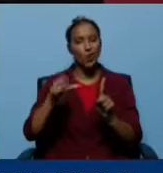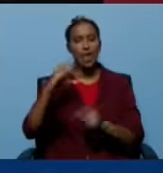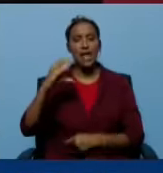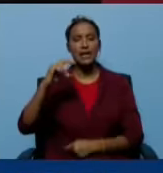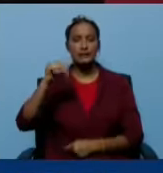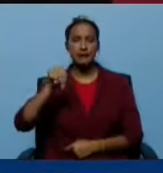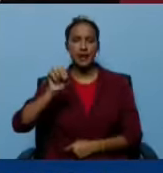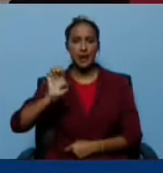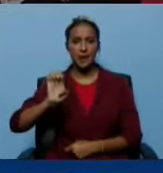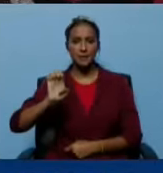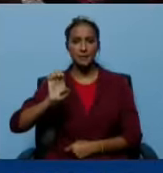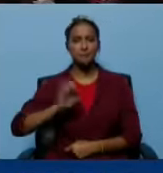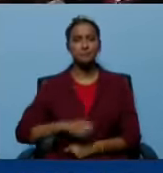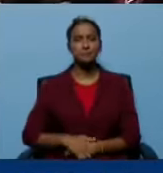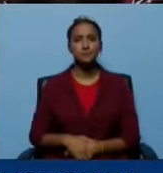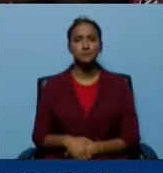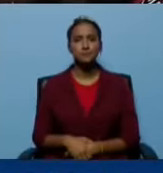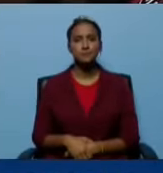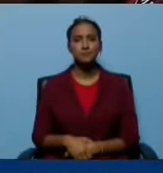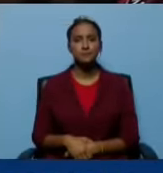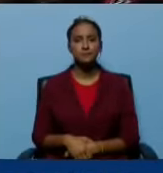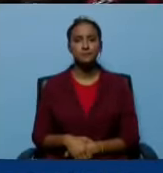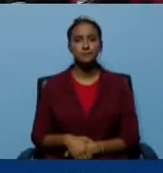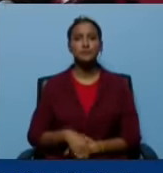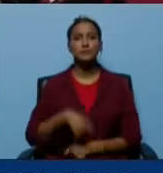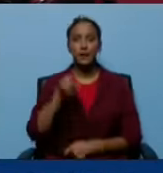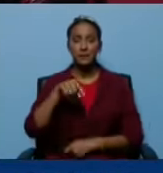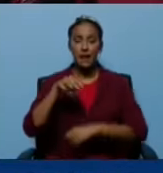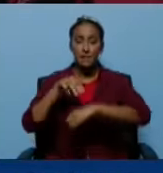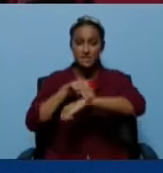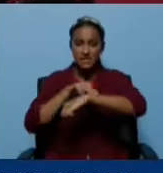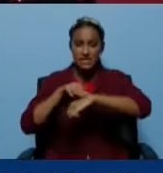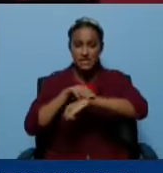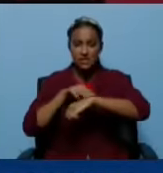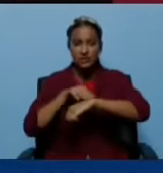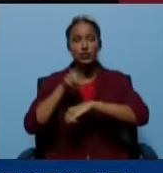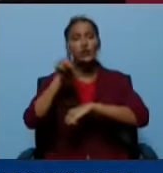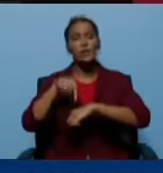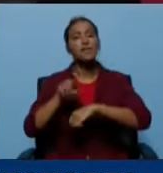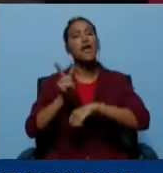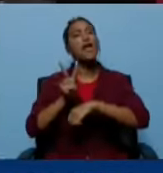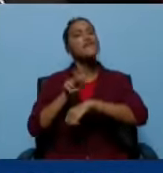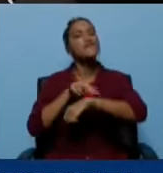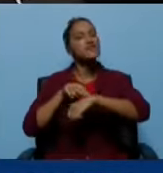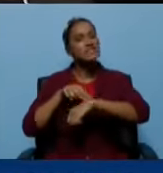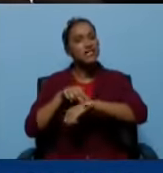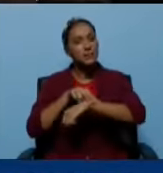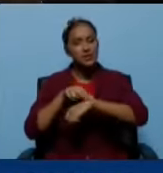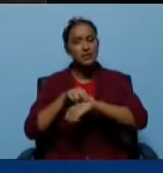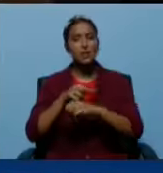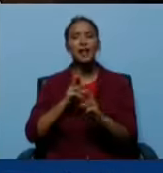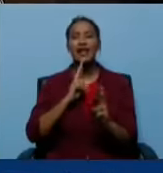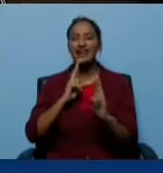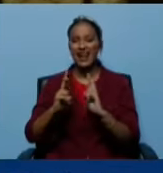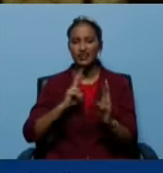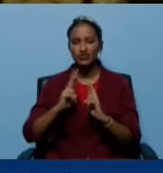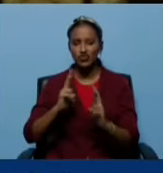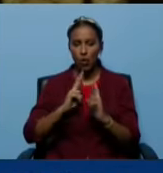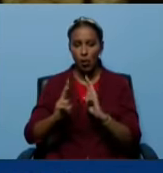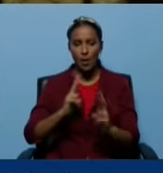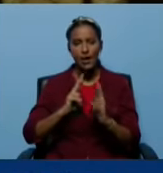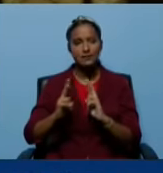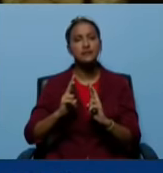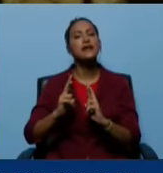Electoral. Ciudadanos, viceministros del Ministerio del Poder Popular para las Relaciones Exteriores.